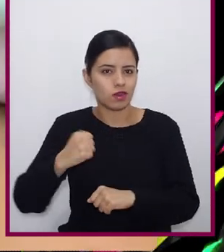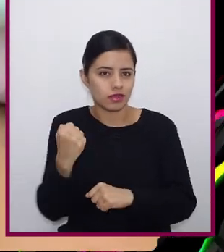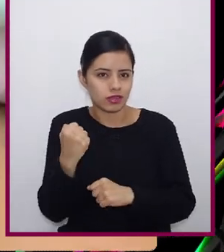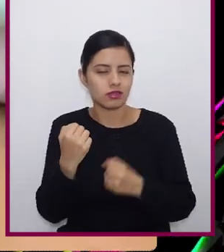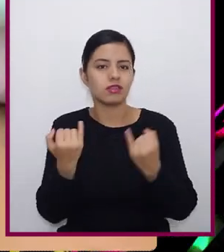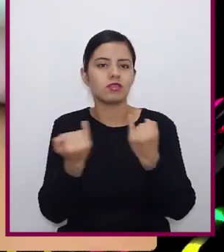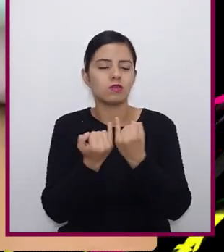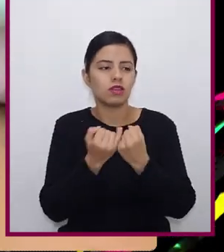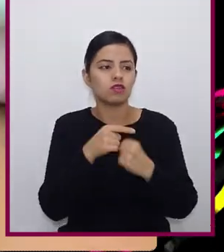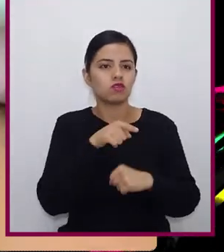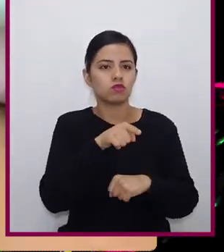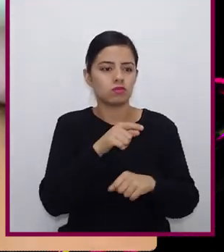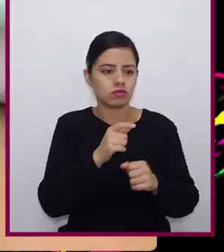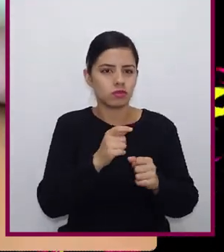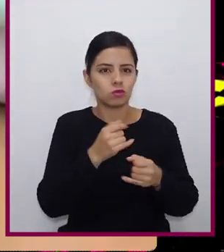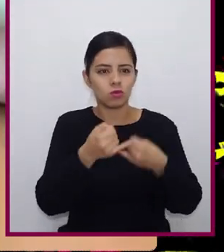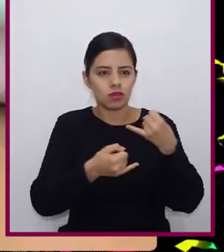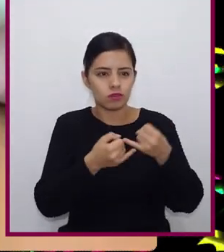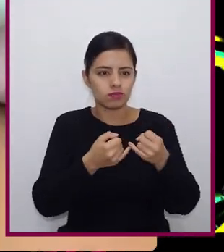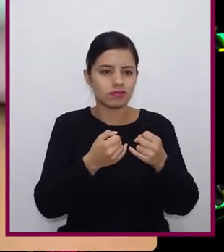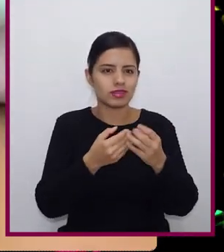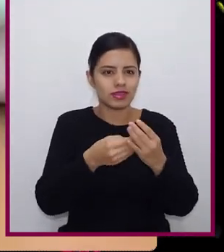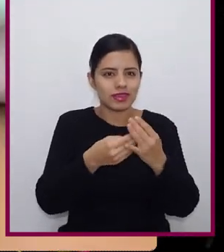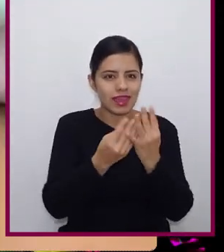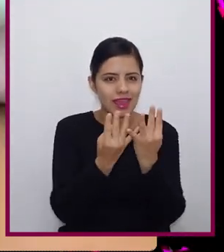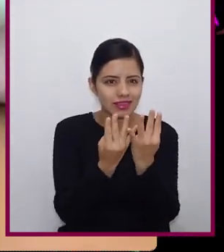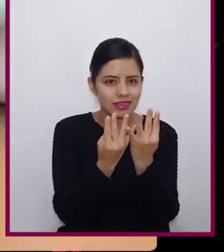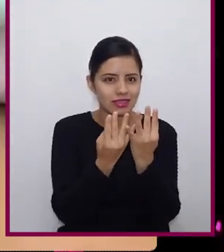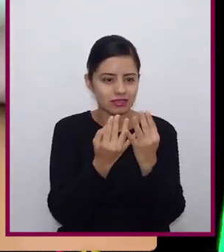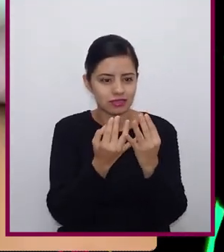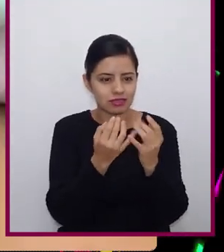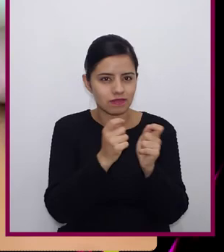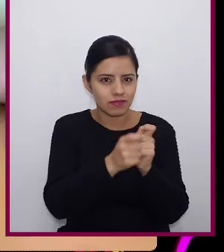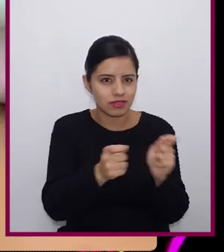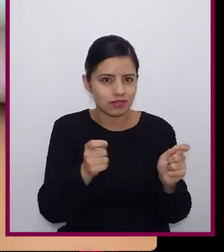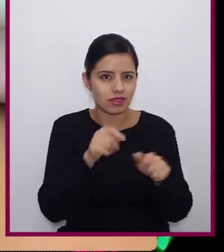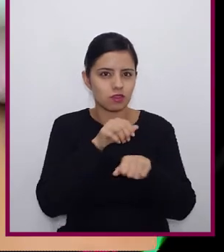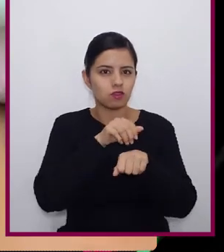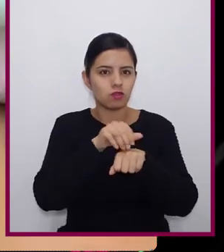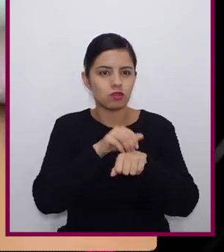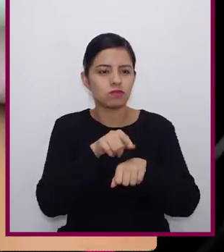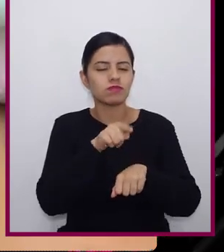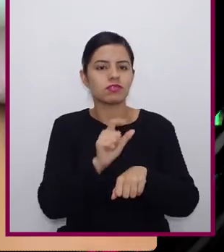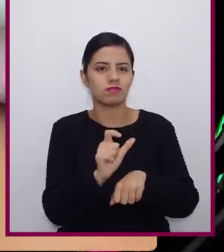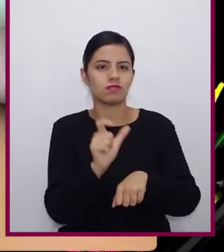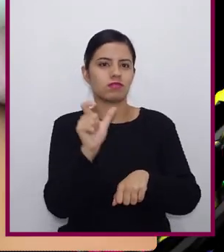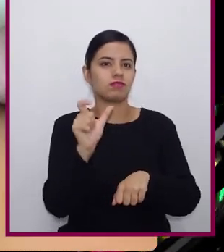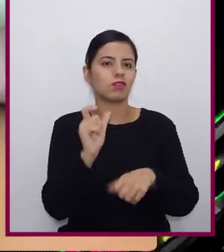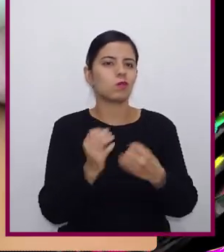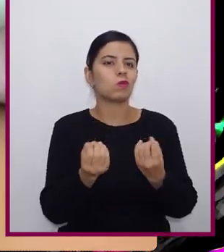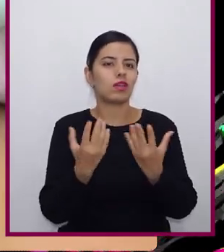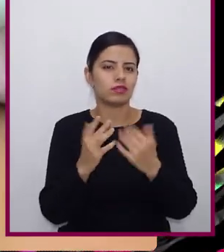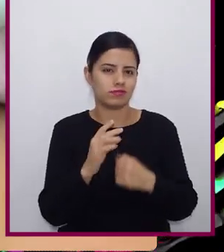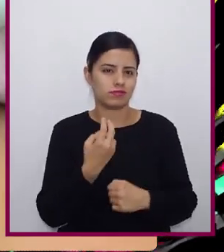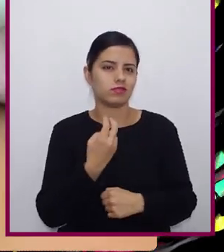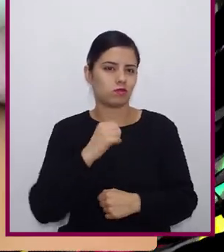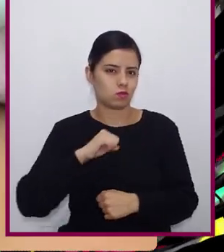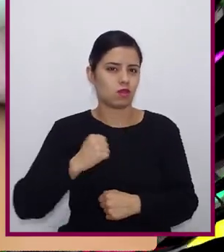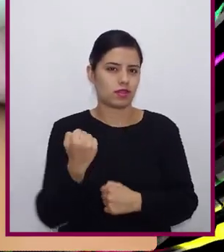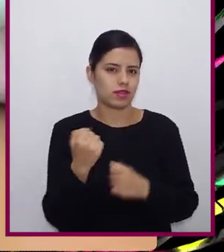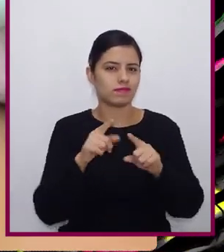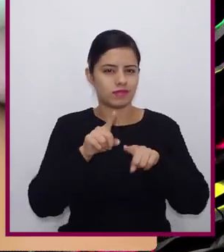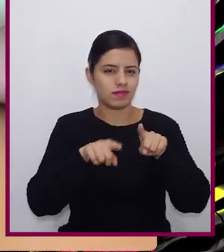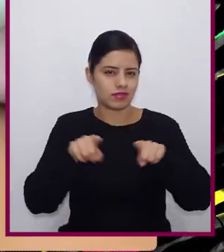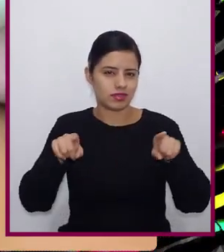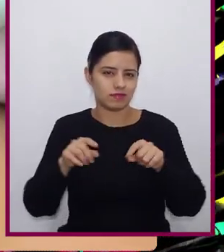que tenemos en un juego de cartas, así como almacenar el número de repeticiones que llevamos en una iteración. ¿Cómo se relacionan las variables